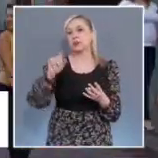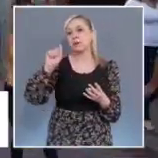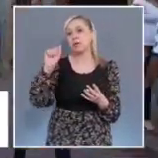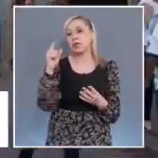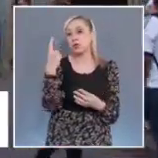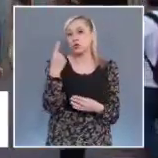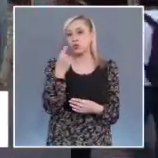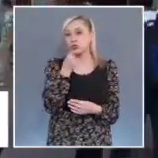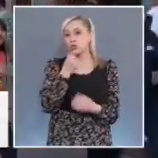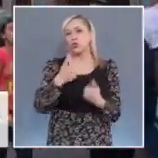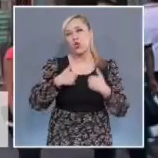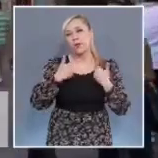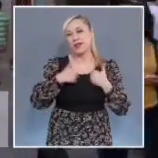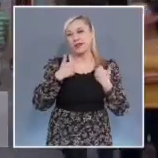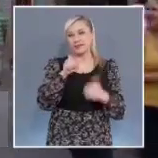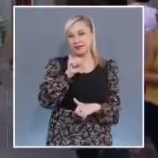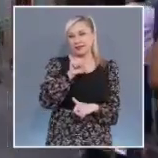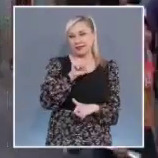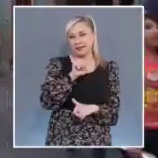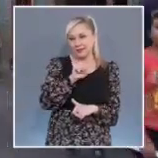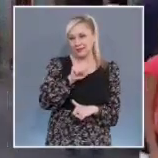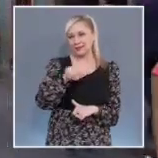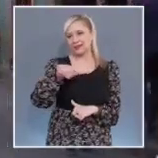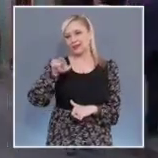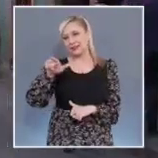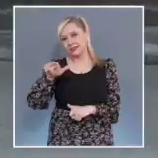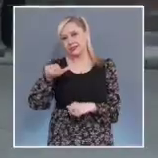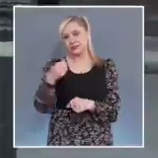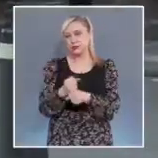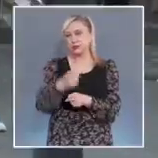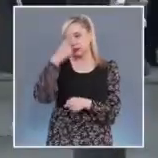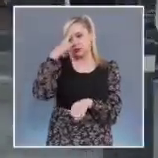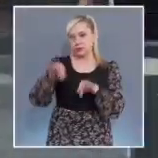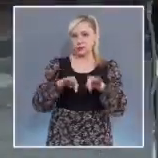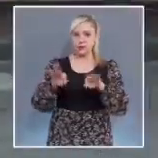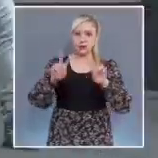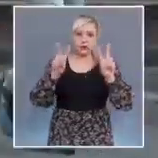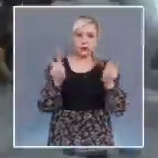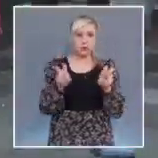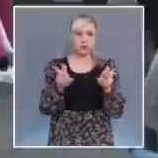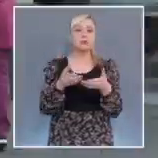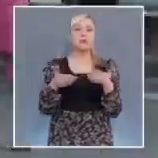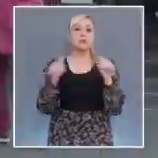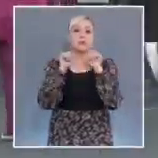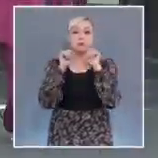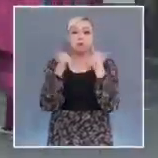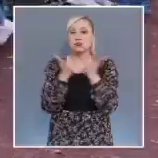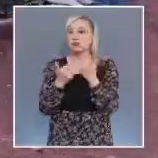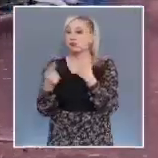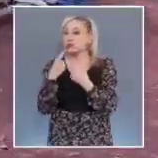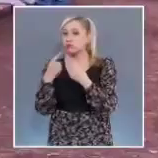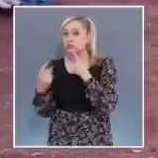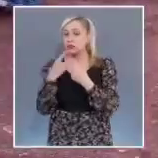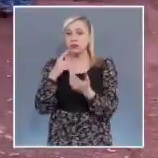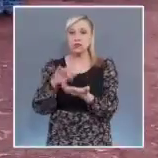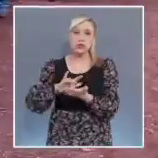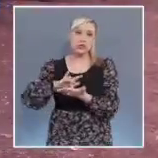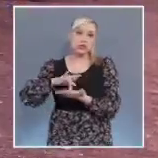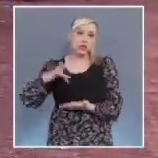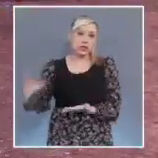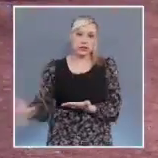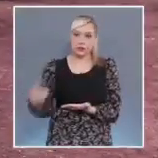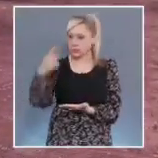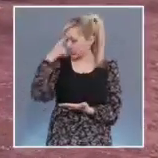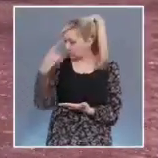magistrada destacó la importancia de mantener encuentros con organizaciones de la sociedad civil porque ello, dijo, permite avanzar en objetivos comunes